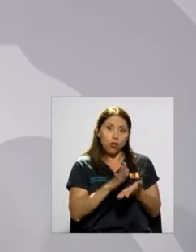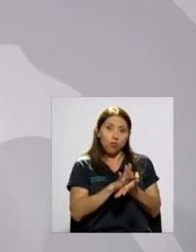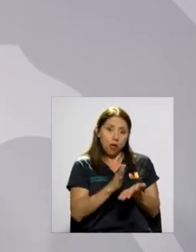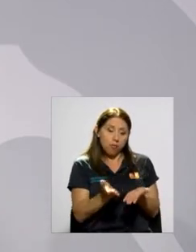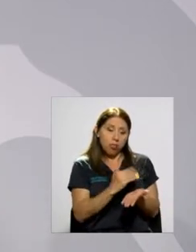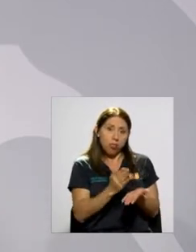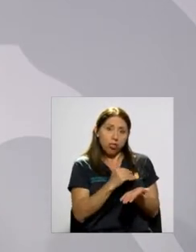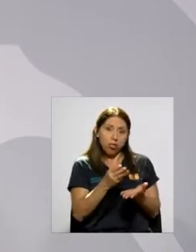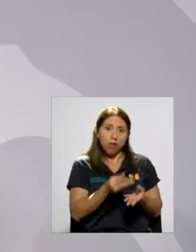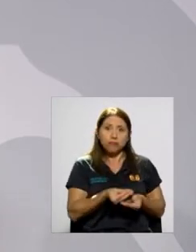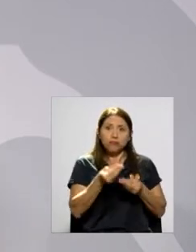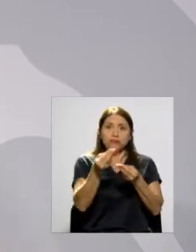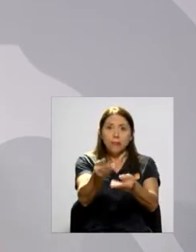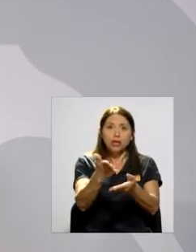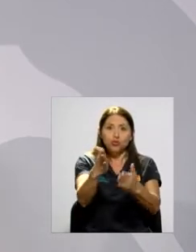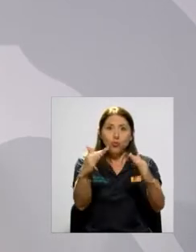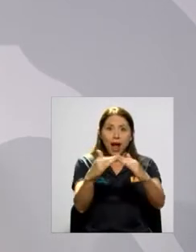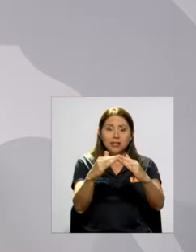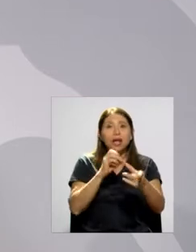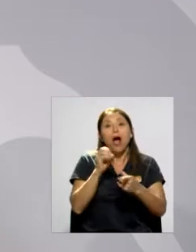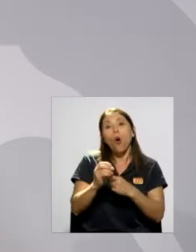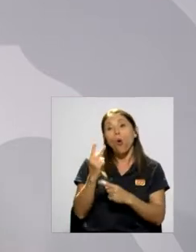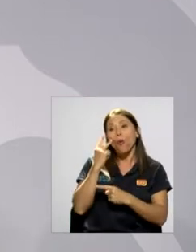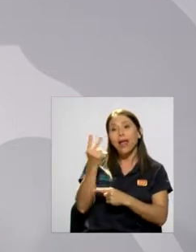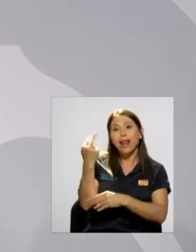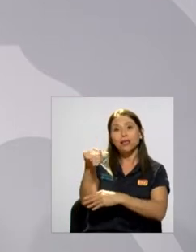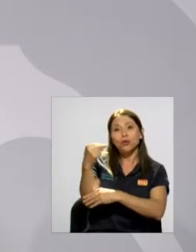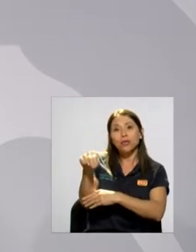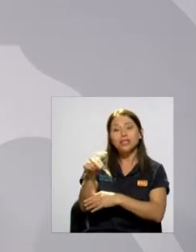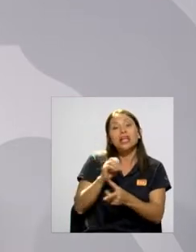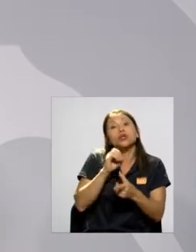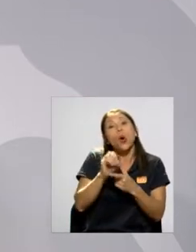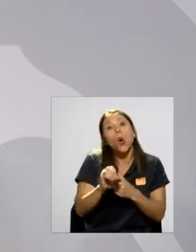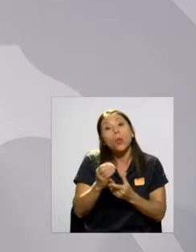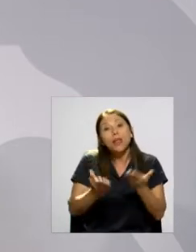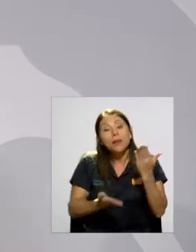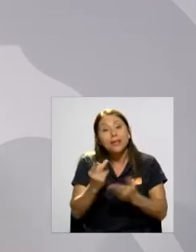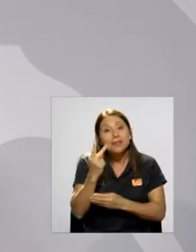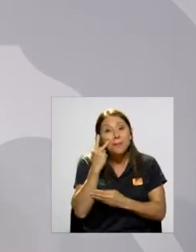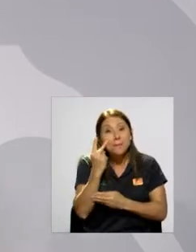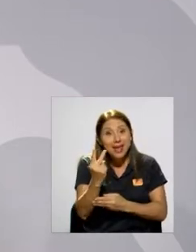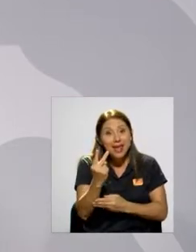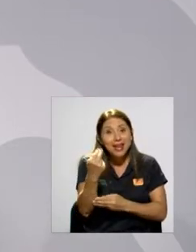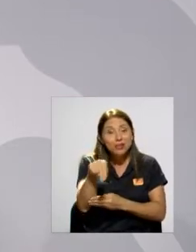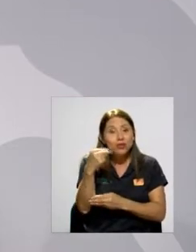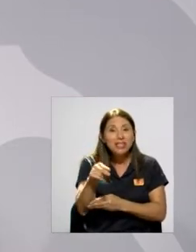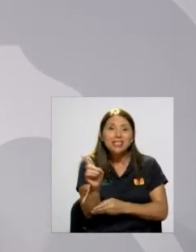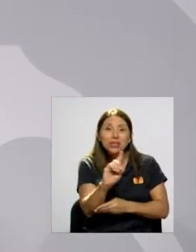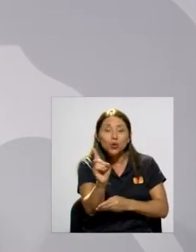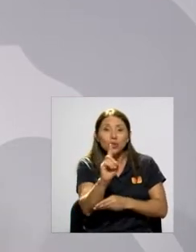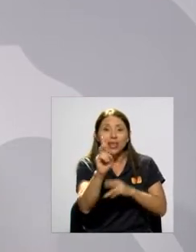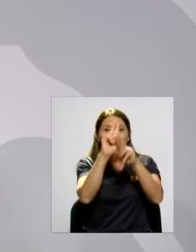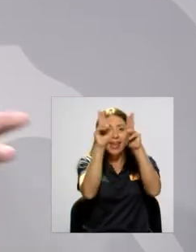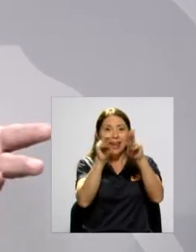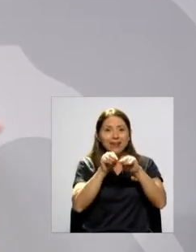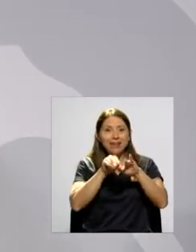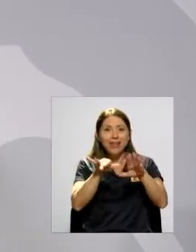las noticias a través de esa forma, o es porque las ve replicadas en redes sociales, que es en el mismo lugar en donde ve